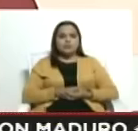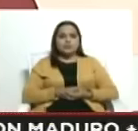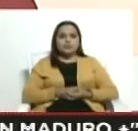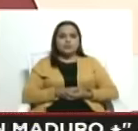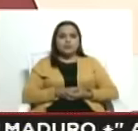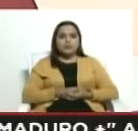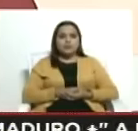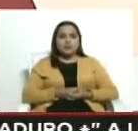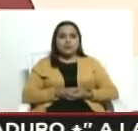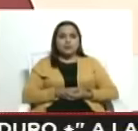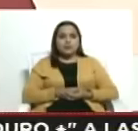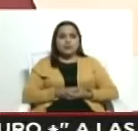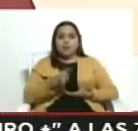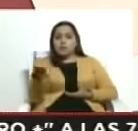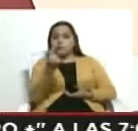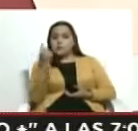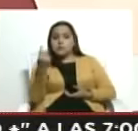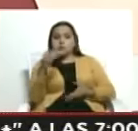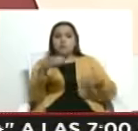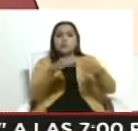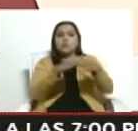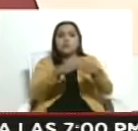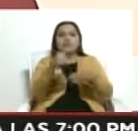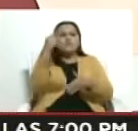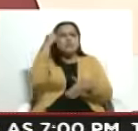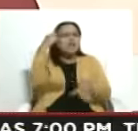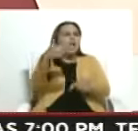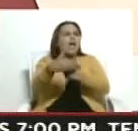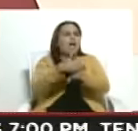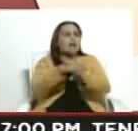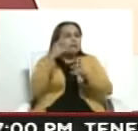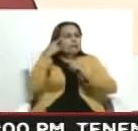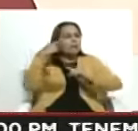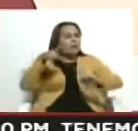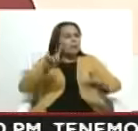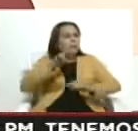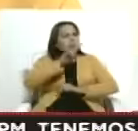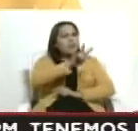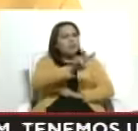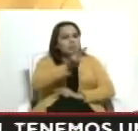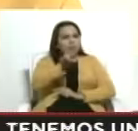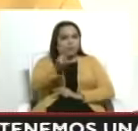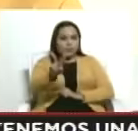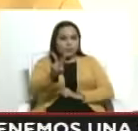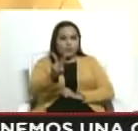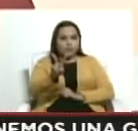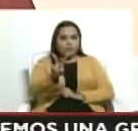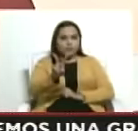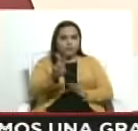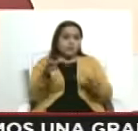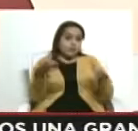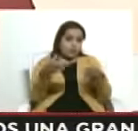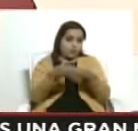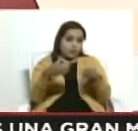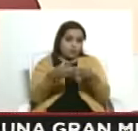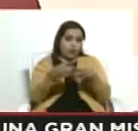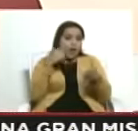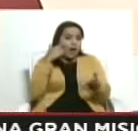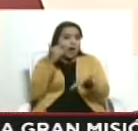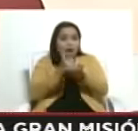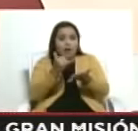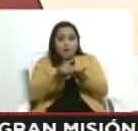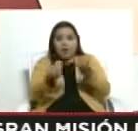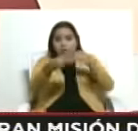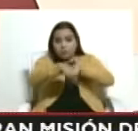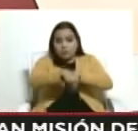Ellos estuvieron, la única reunión fue días previos. Creo que eso fue como el 22 o algo así, que se reunieron para ver si conseguían